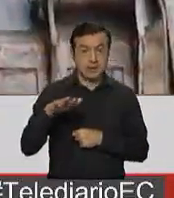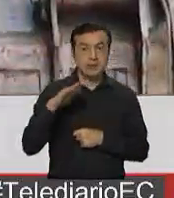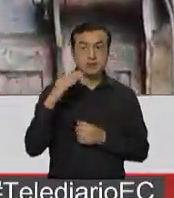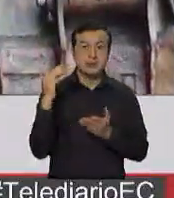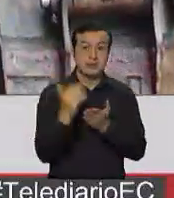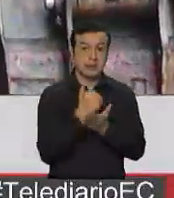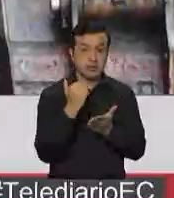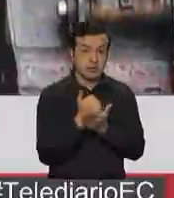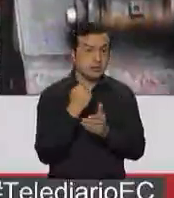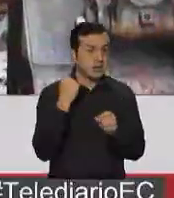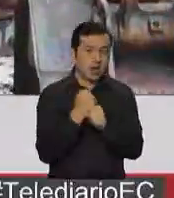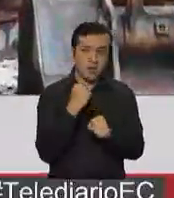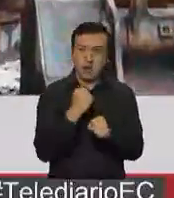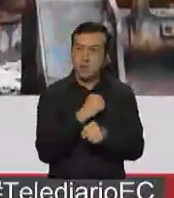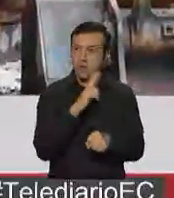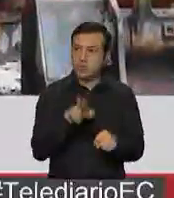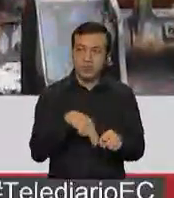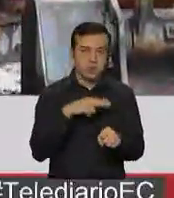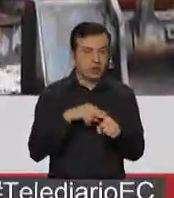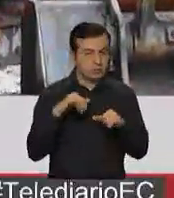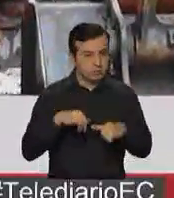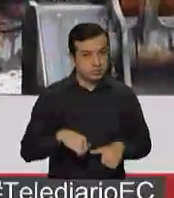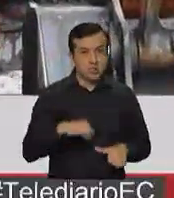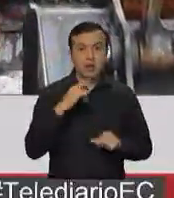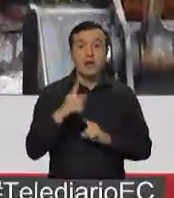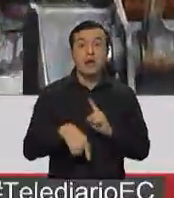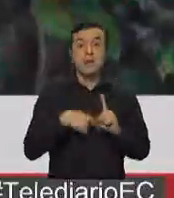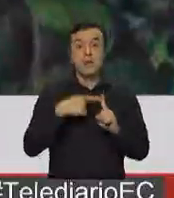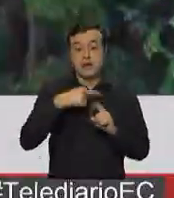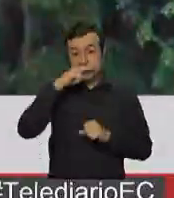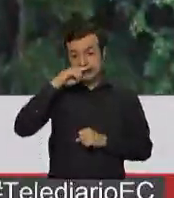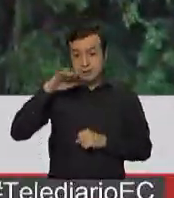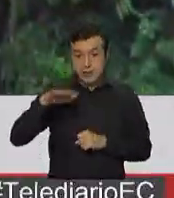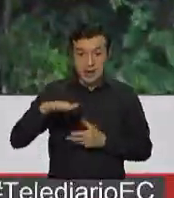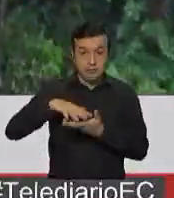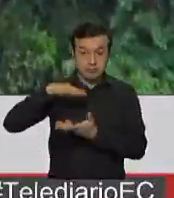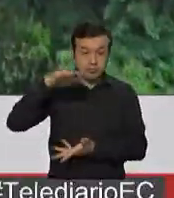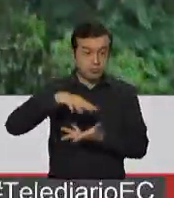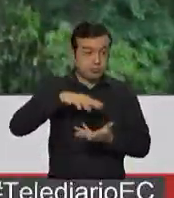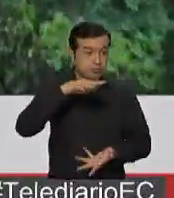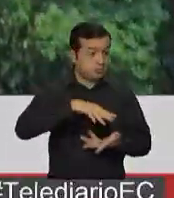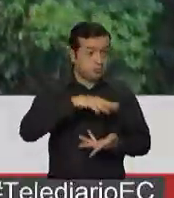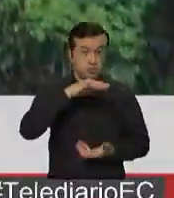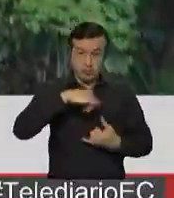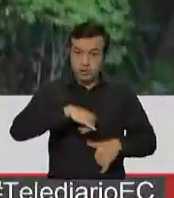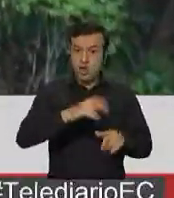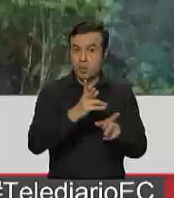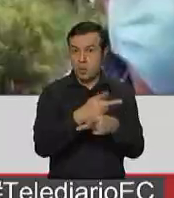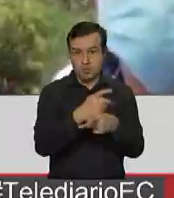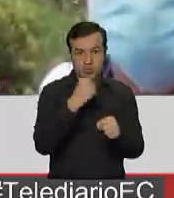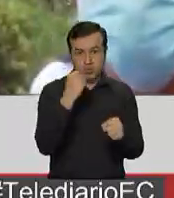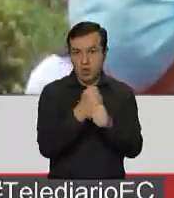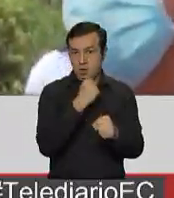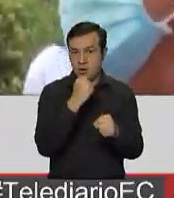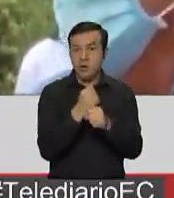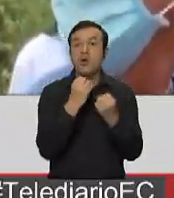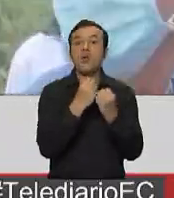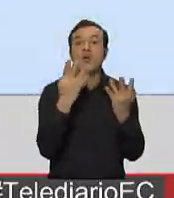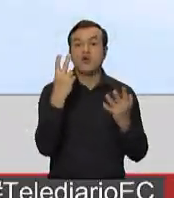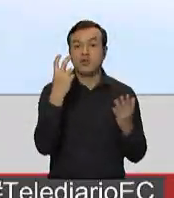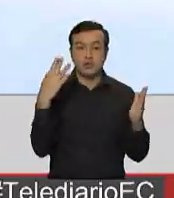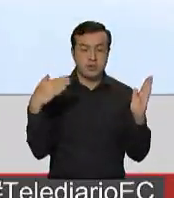captación trabajan con normalidad, así como la planta de envasado de gas licuado de petróleo. Este centro refinador actualmente procesa